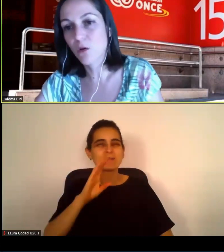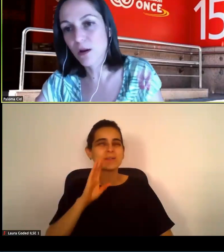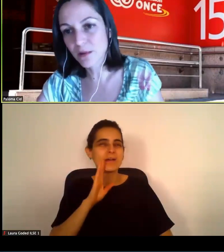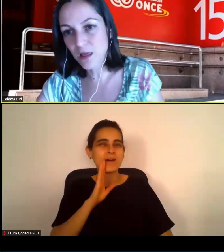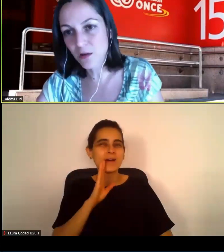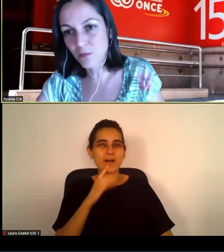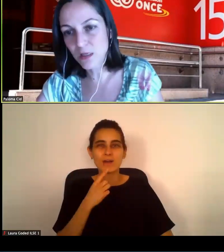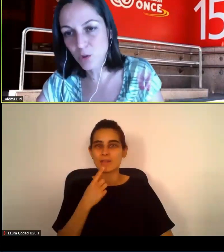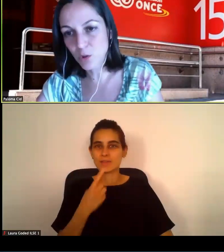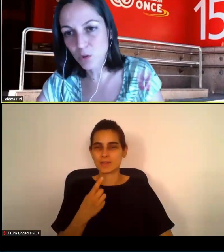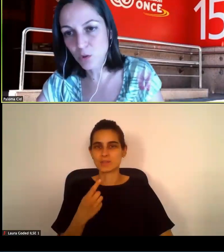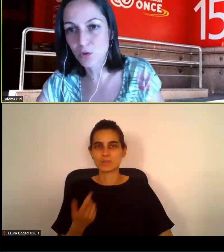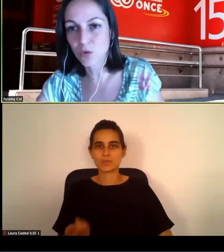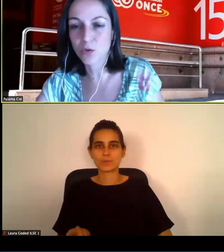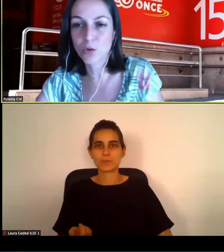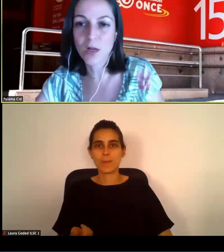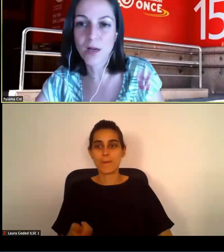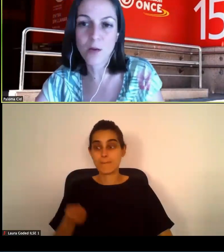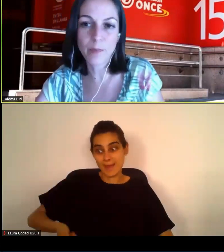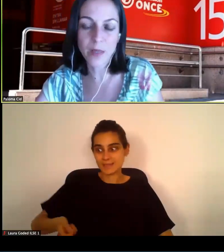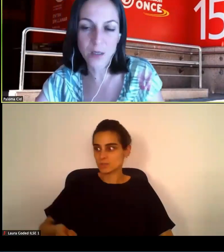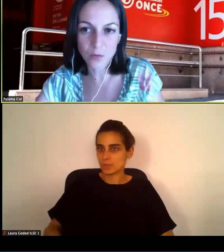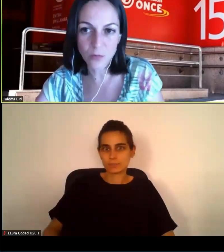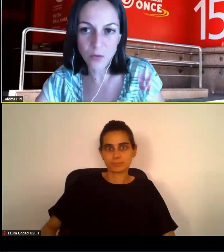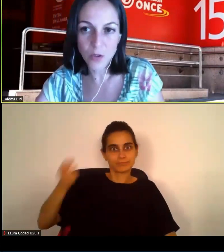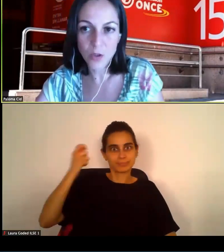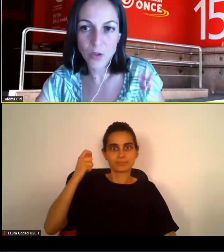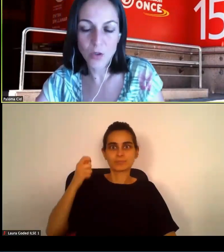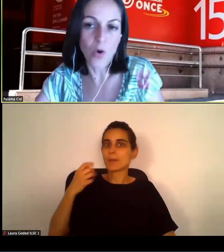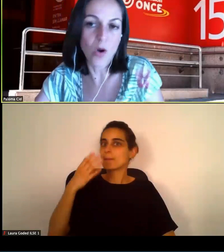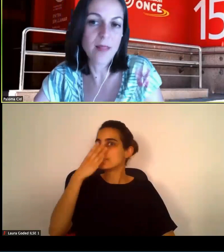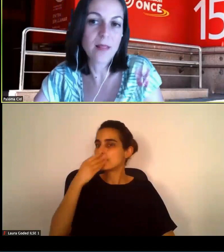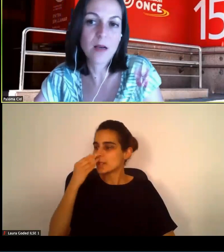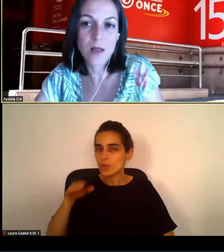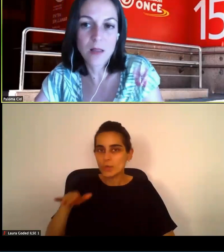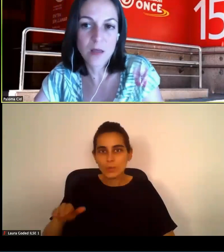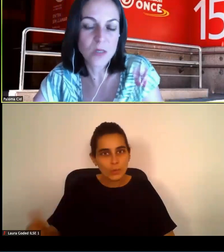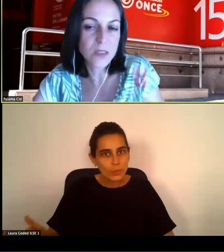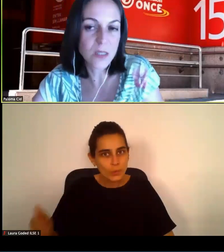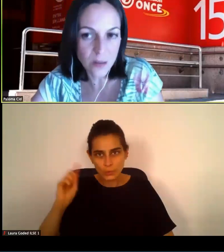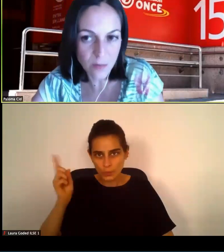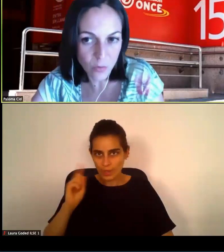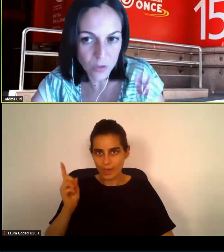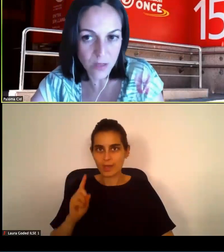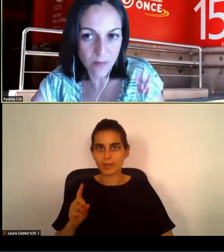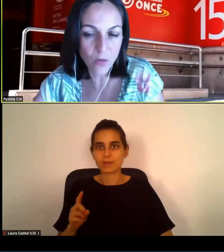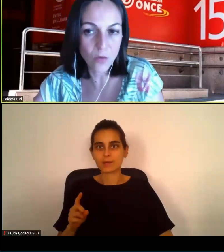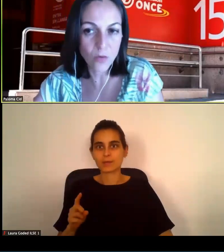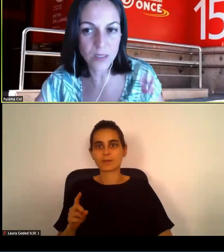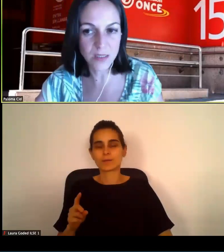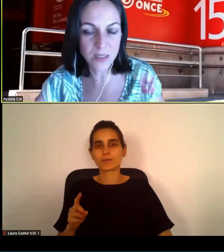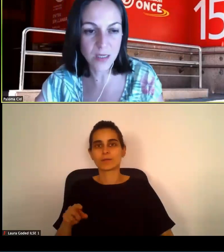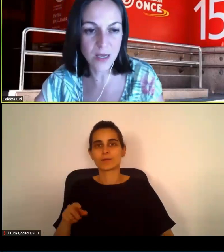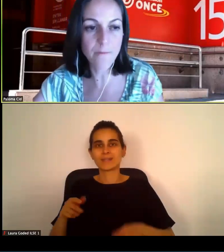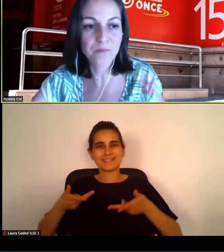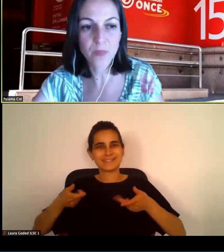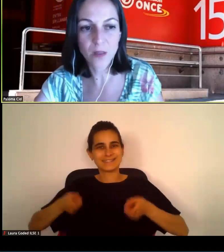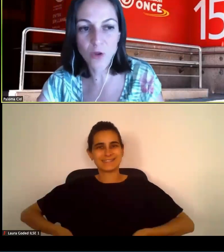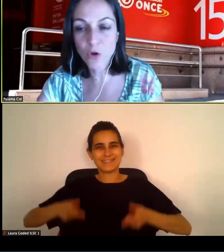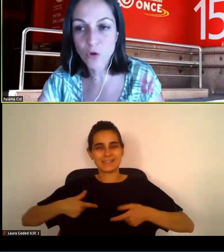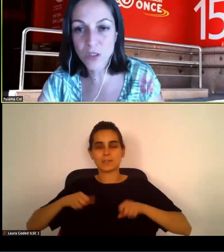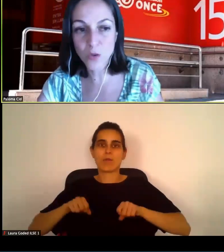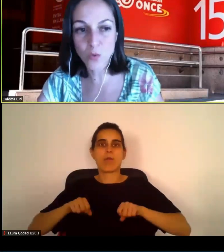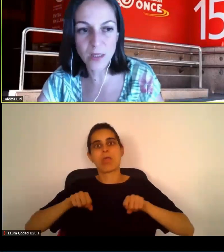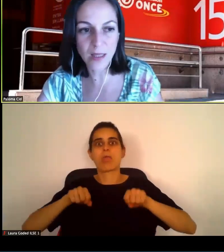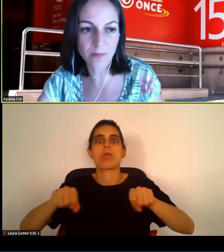no levantar un bastón, no tocar a un perro, no lanzar a nadie cuesta arriba, cuesta abajo con una silla,